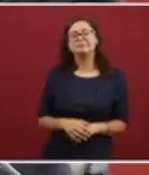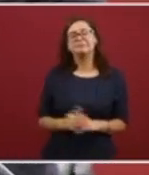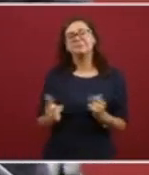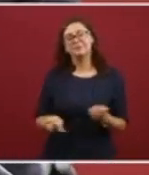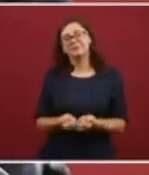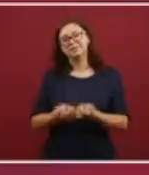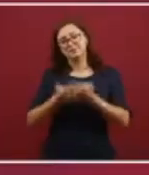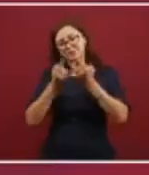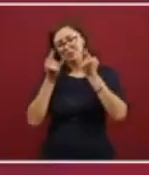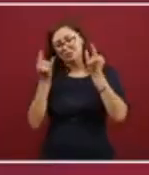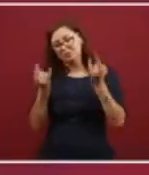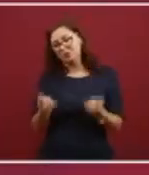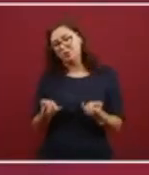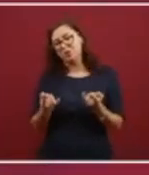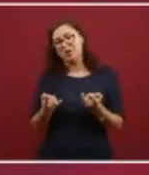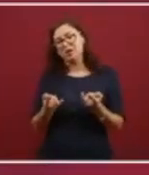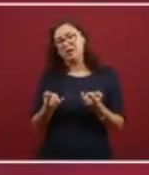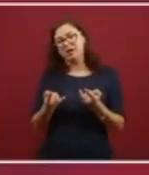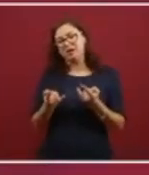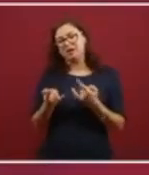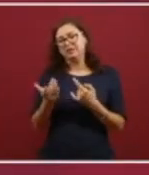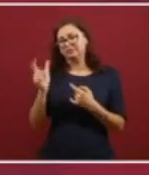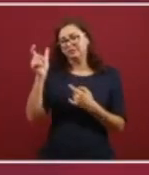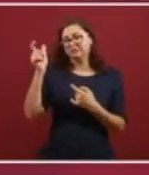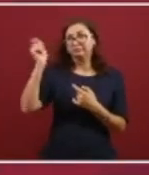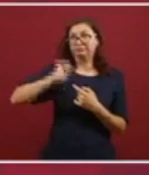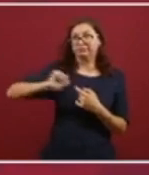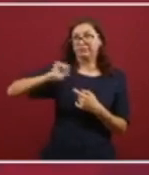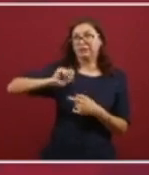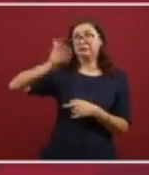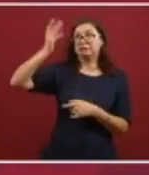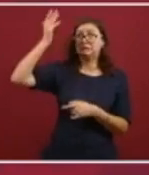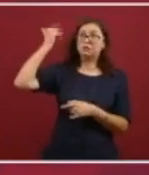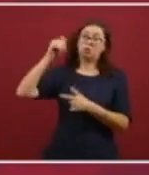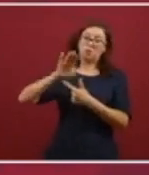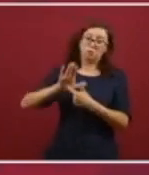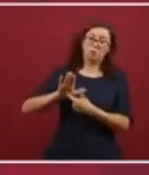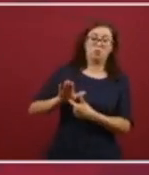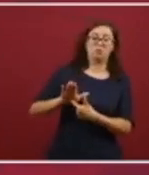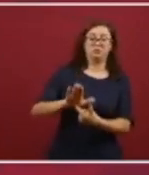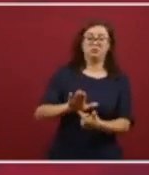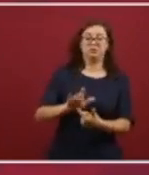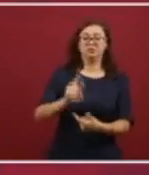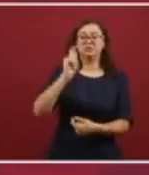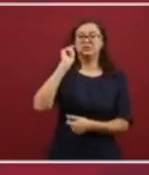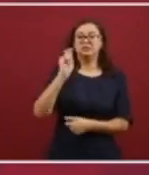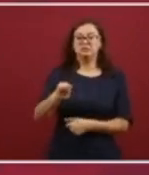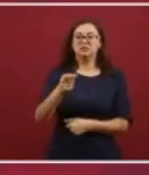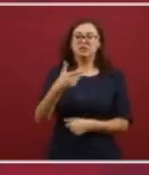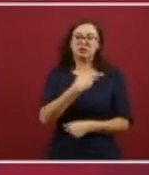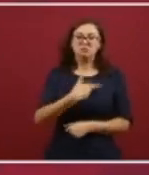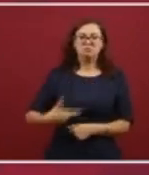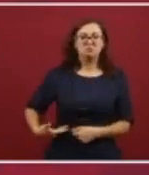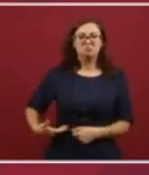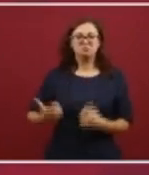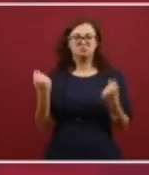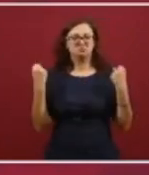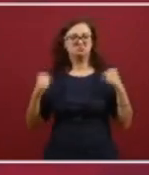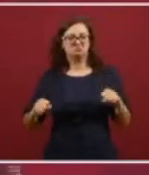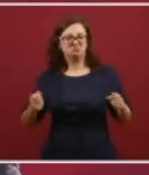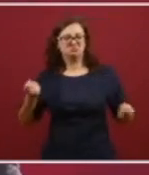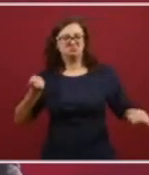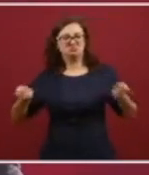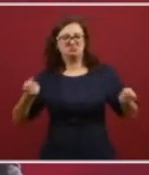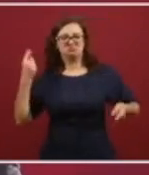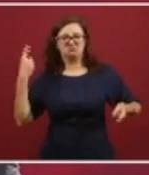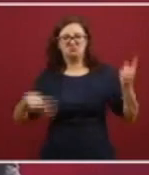demuestra lo que era ese tiempo en cuanto a autoritarismo.